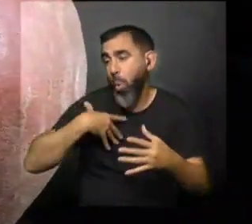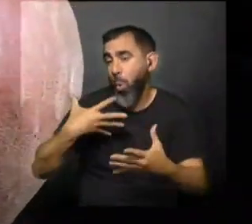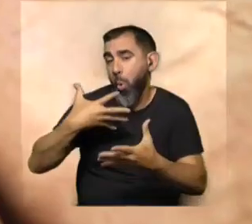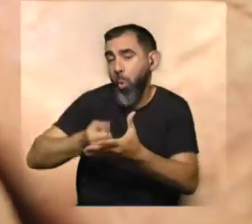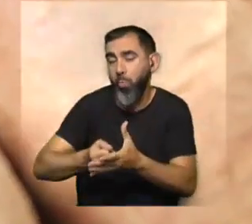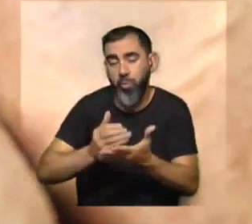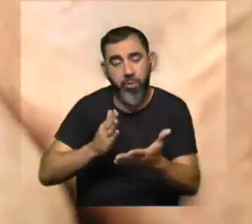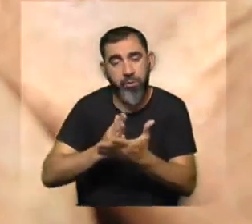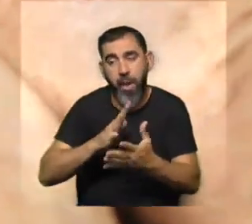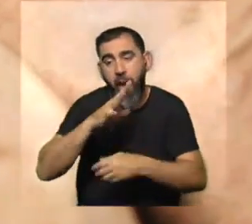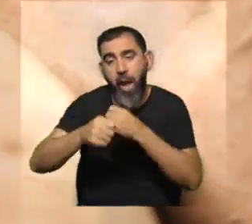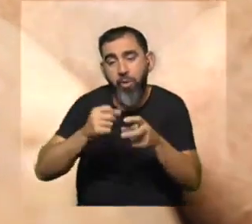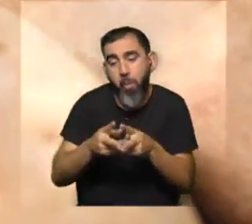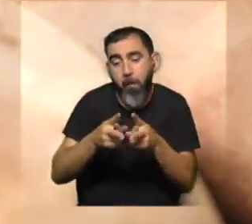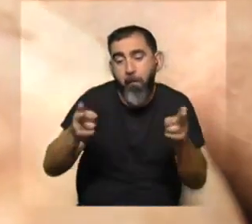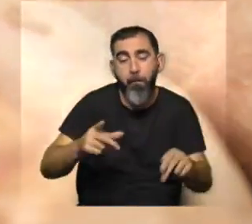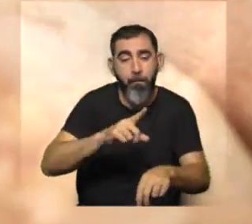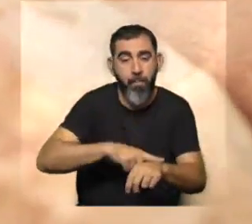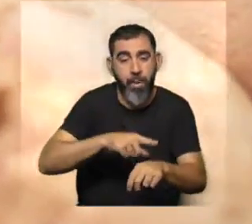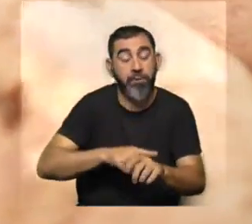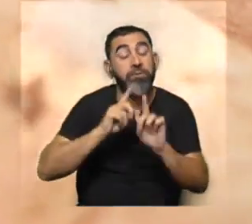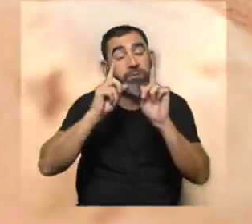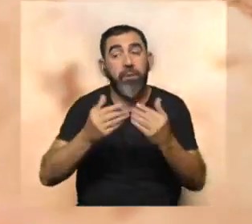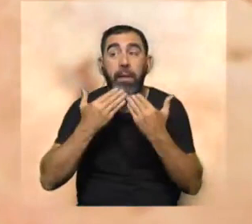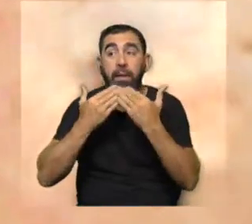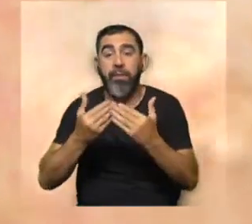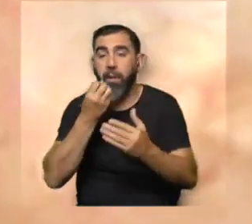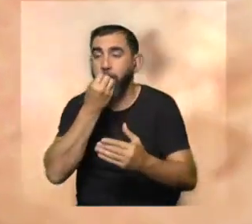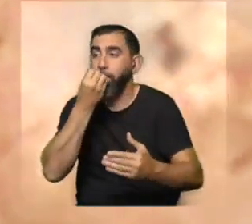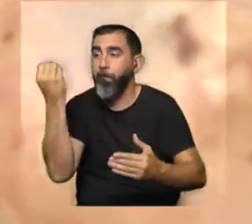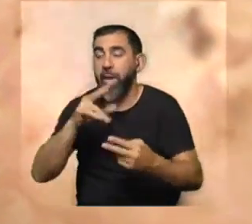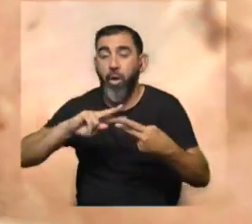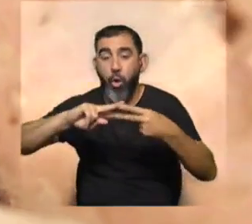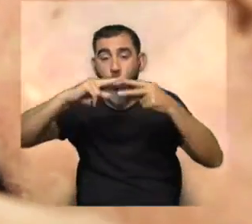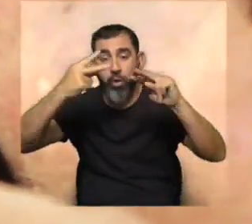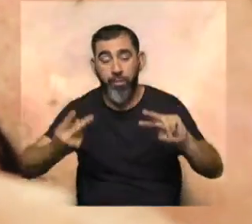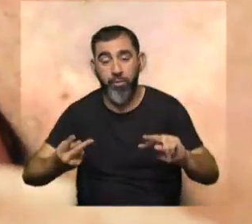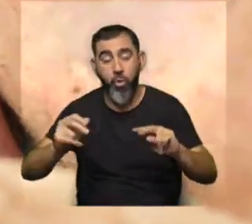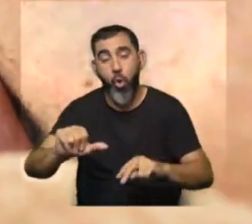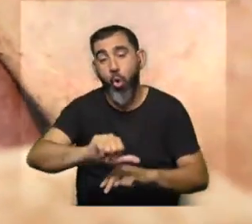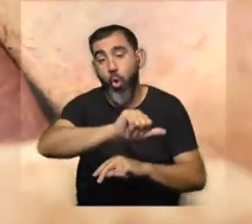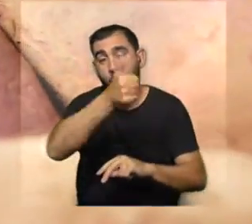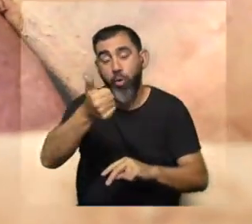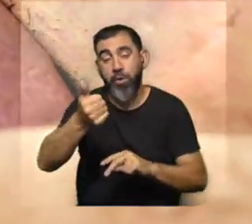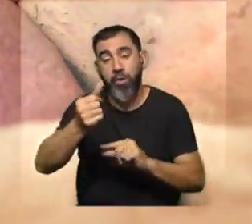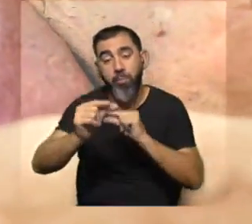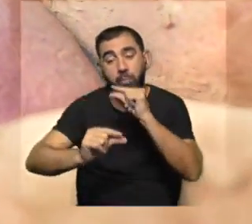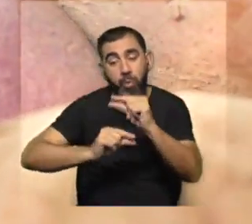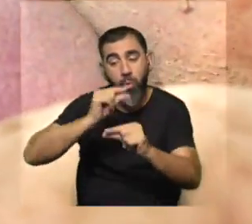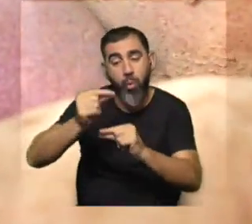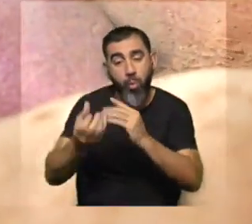y hortalizas durante más tiempo. También, y gracias a este mejoramiento genético, logramos empezar a